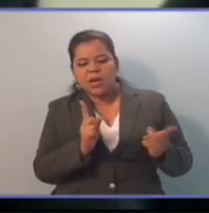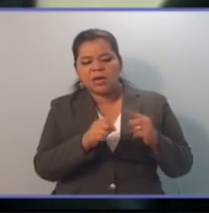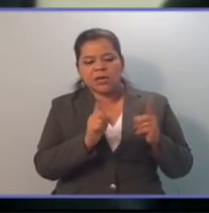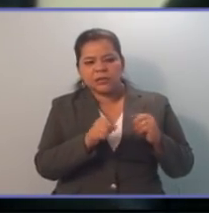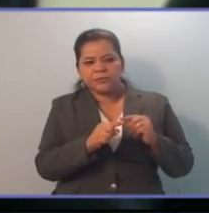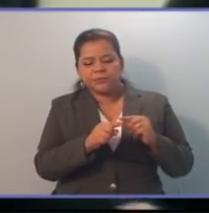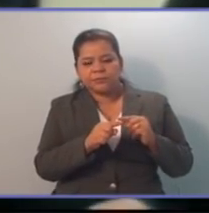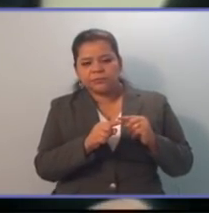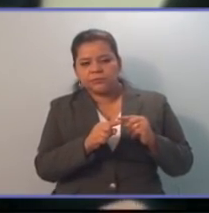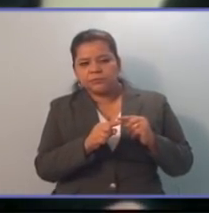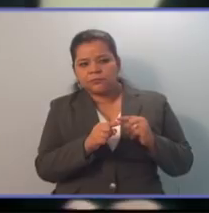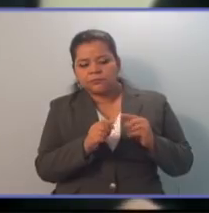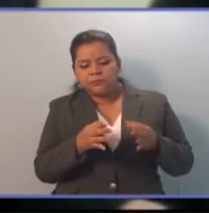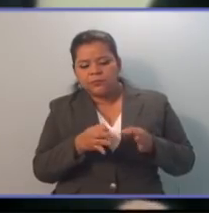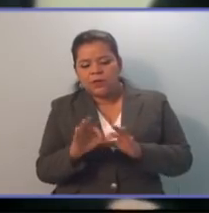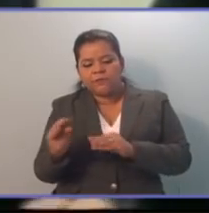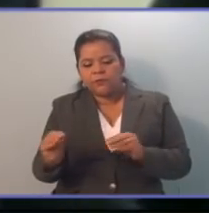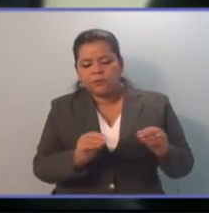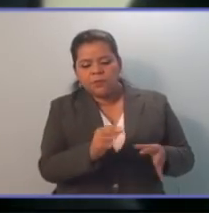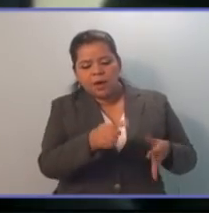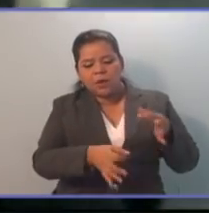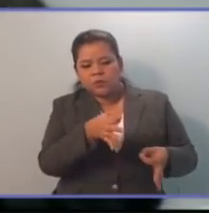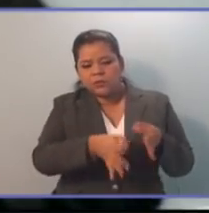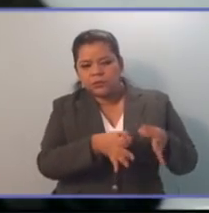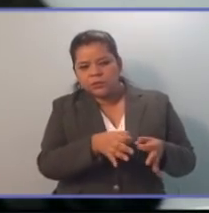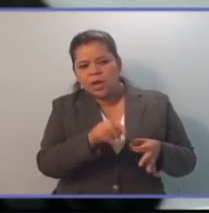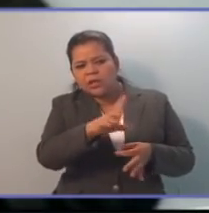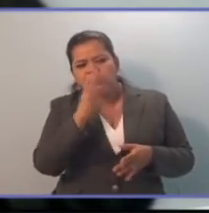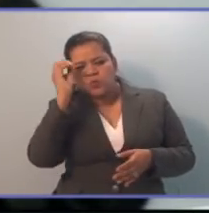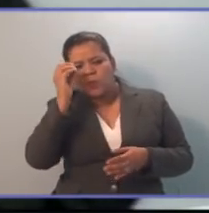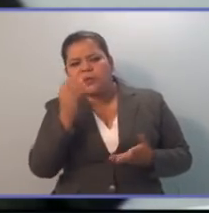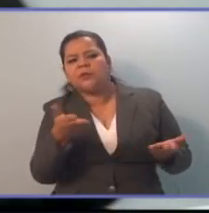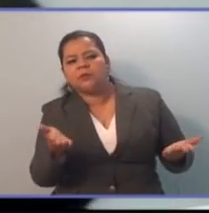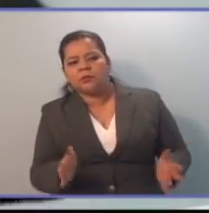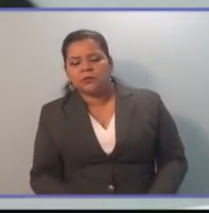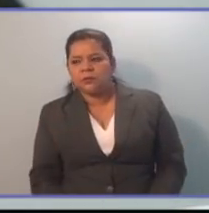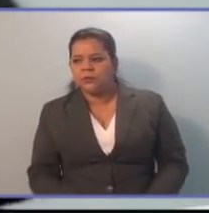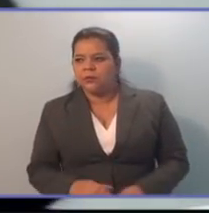jurisprudencia? ¿Y qué opina usted sobre ello?